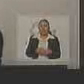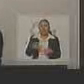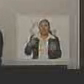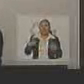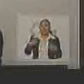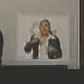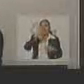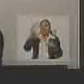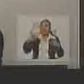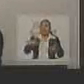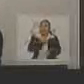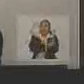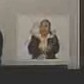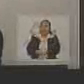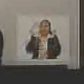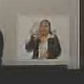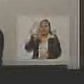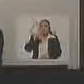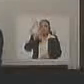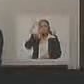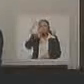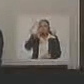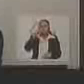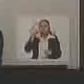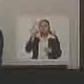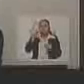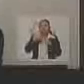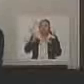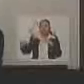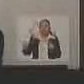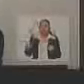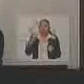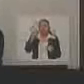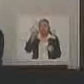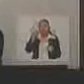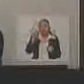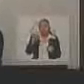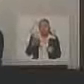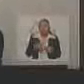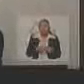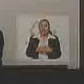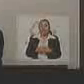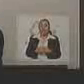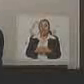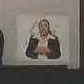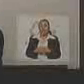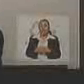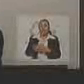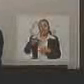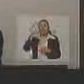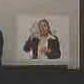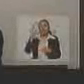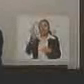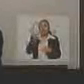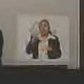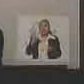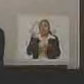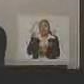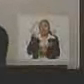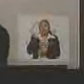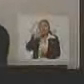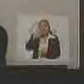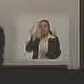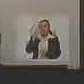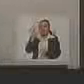que vivimos en Benito Juárez son diferentes. Precisamente es para eso, para los cambios que se